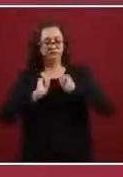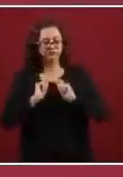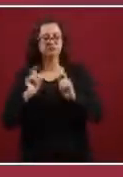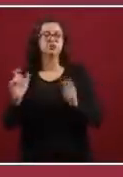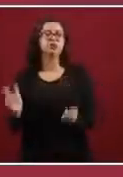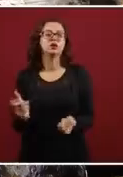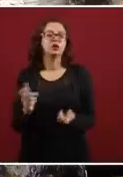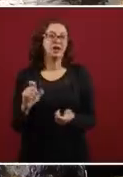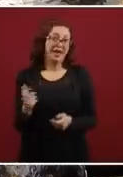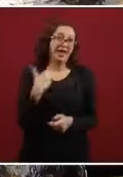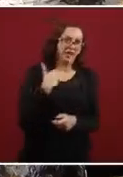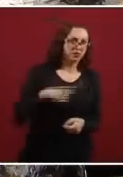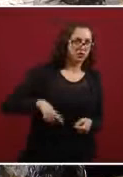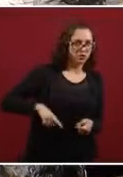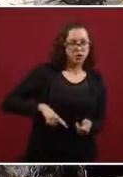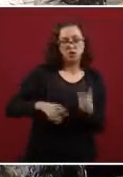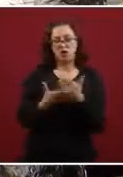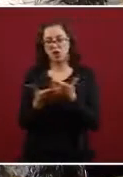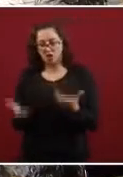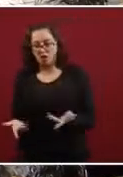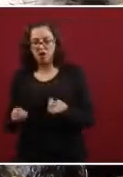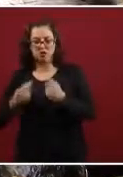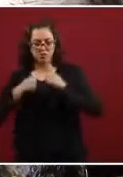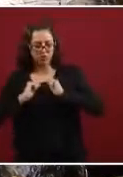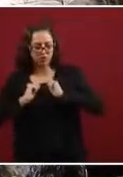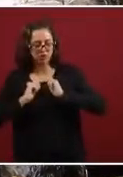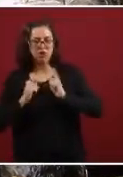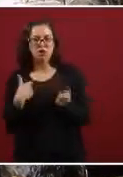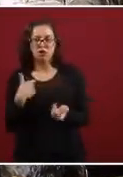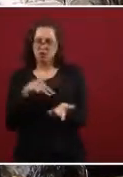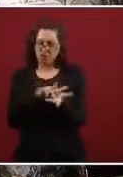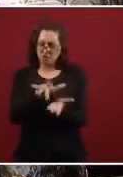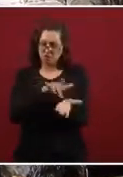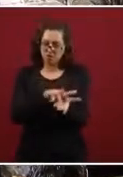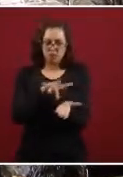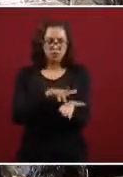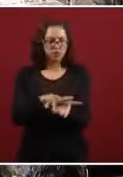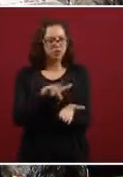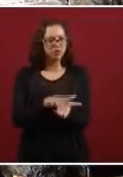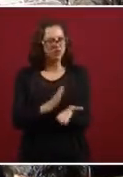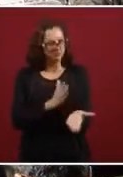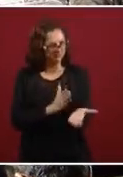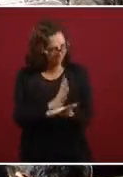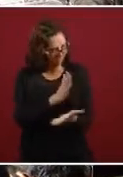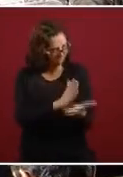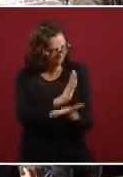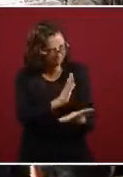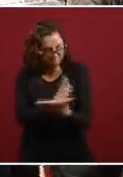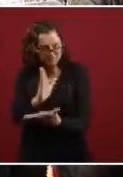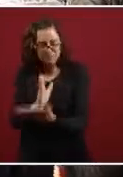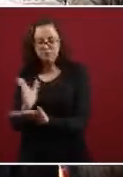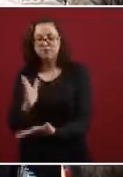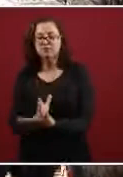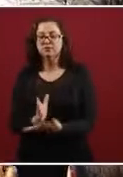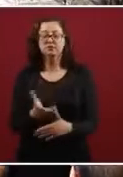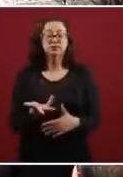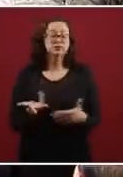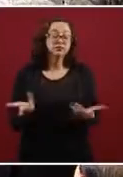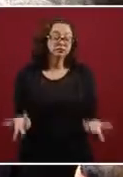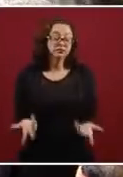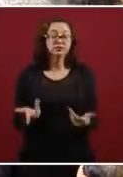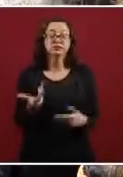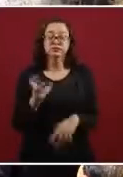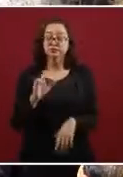entonces presidente electo, mi mandato era apoyar, a desbloquear lo que faltara, etcétera, y eso